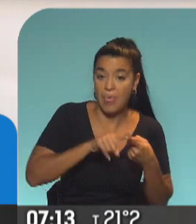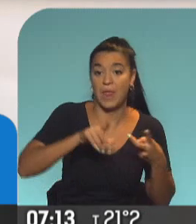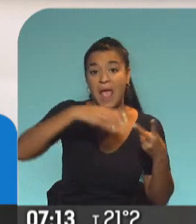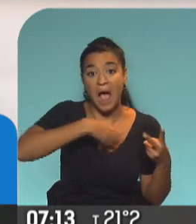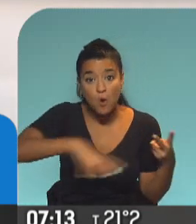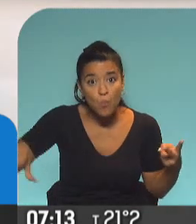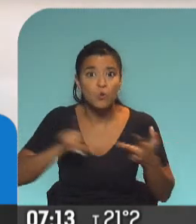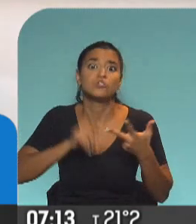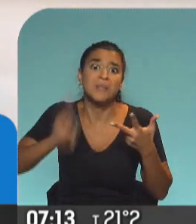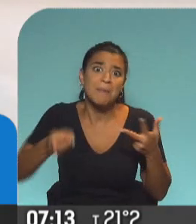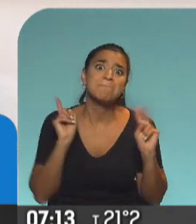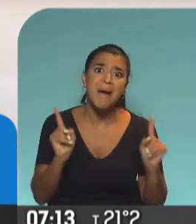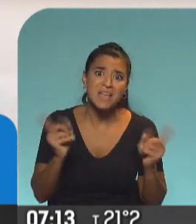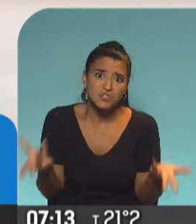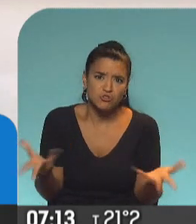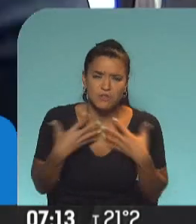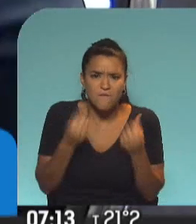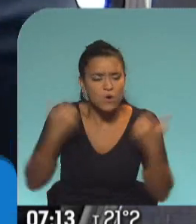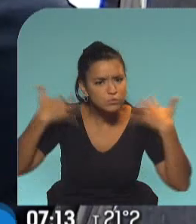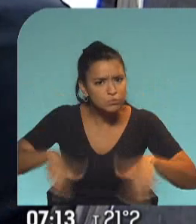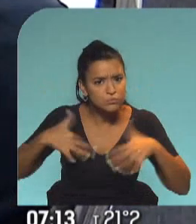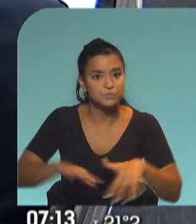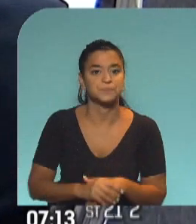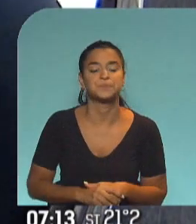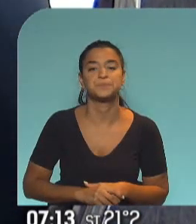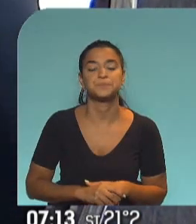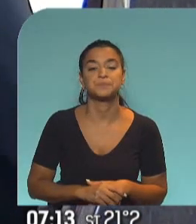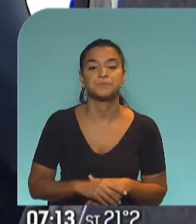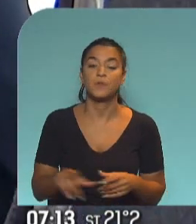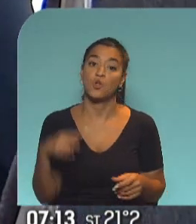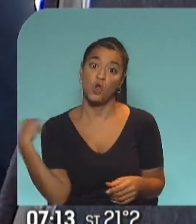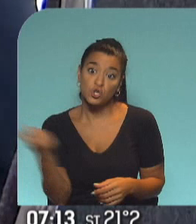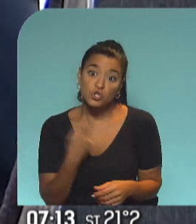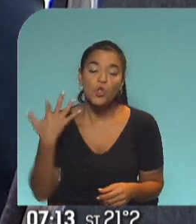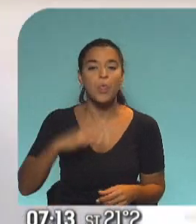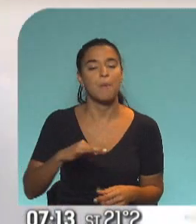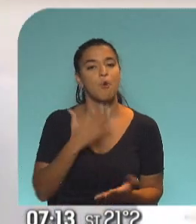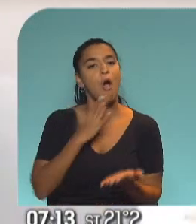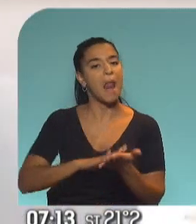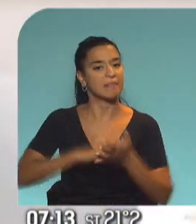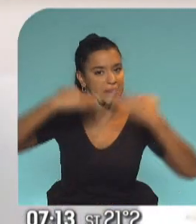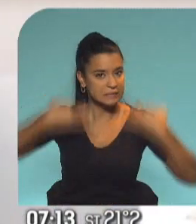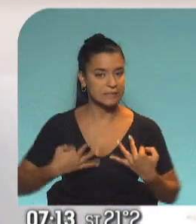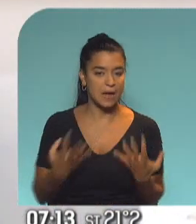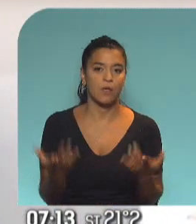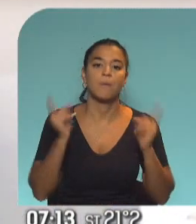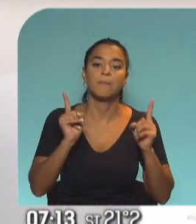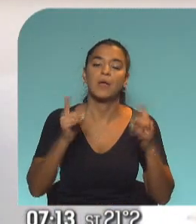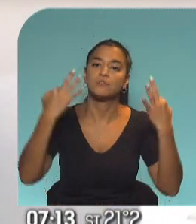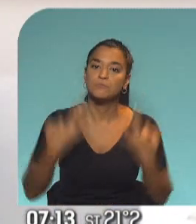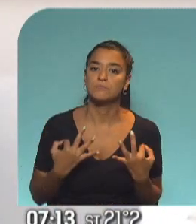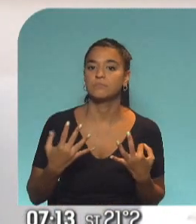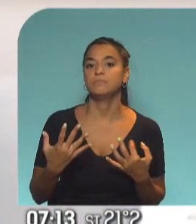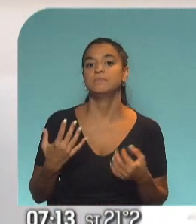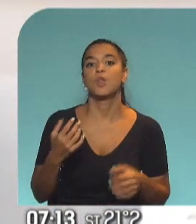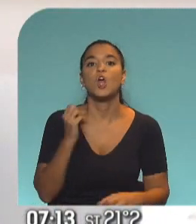que hacer los maestros, sin duda. Ahora, lo que nosotros tenemos que garantizar a los maestros son condiciones